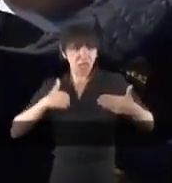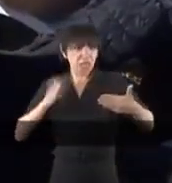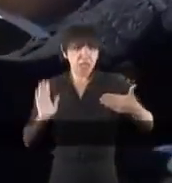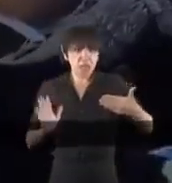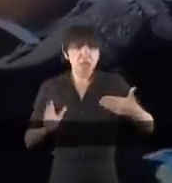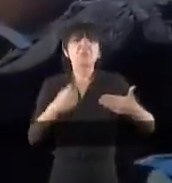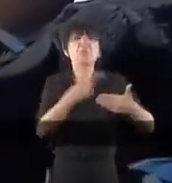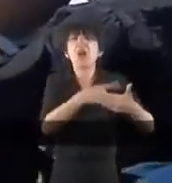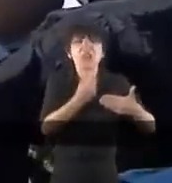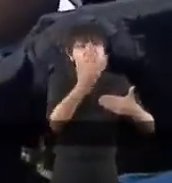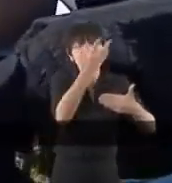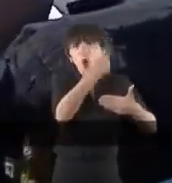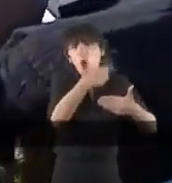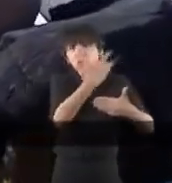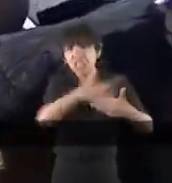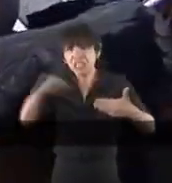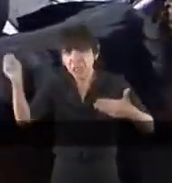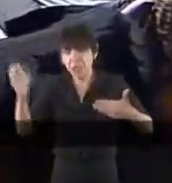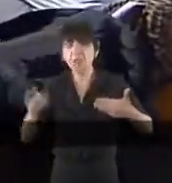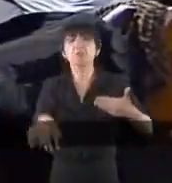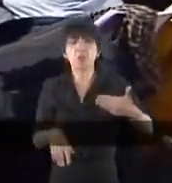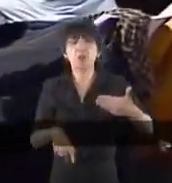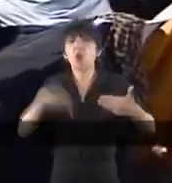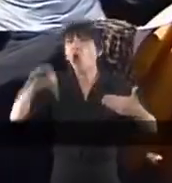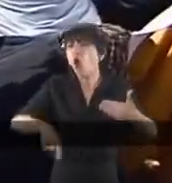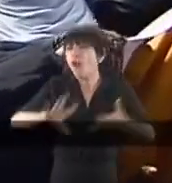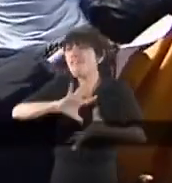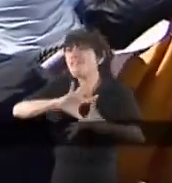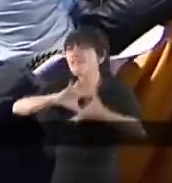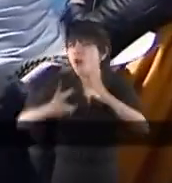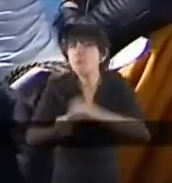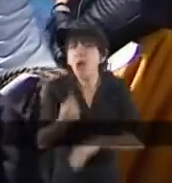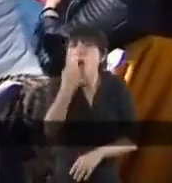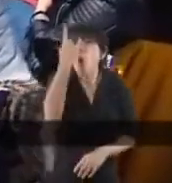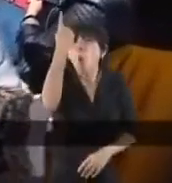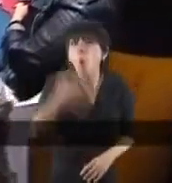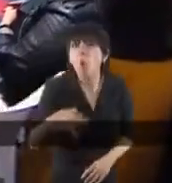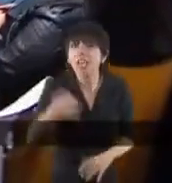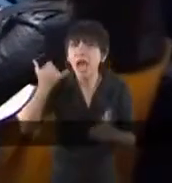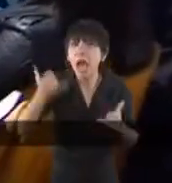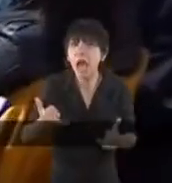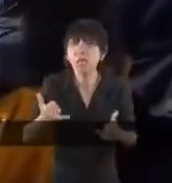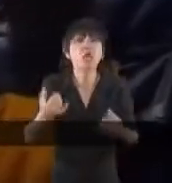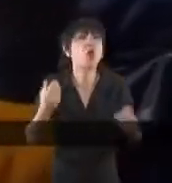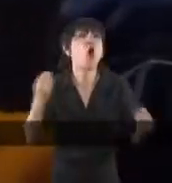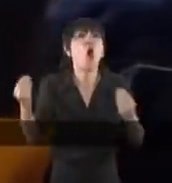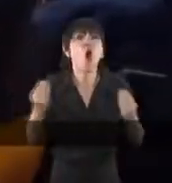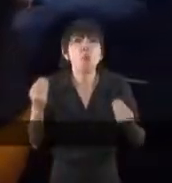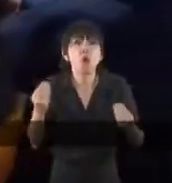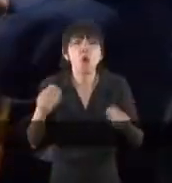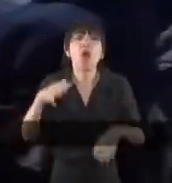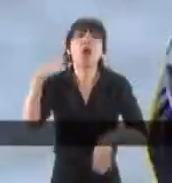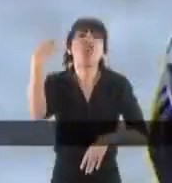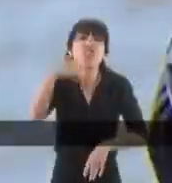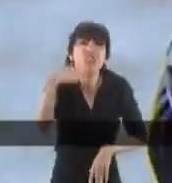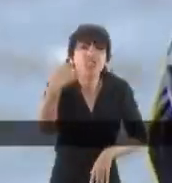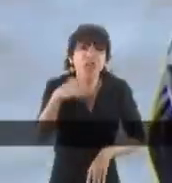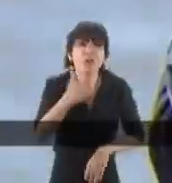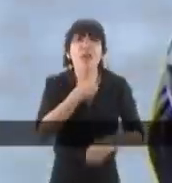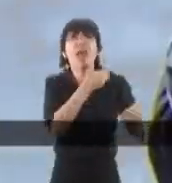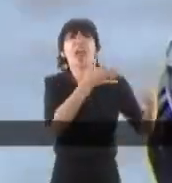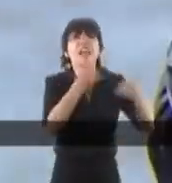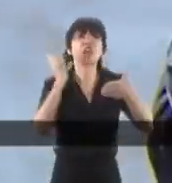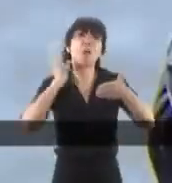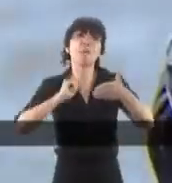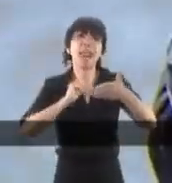para trasladar carga. Hoy la única forma que tiene de hacerlo, bajando del Paraná,